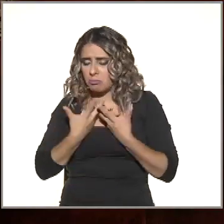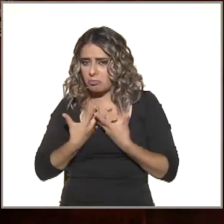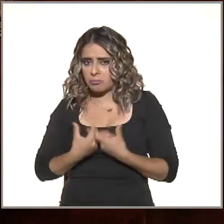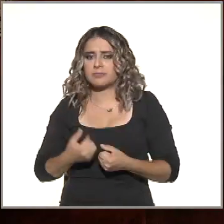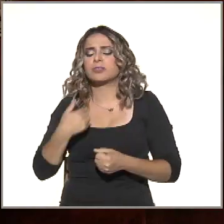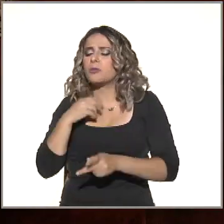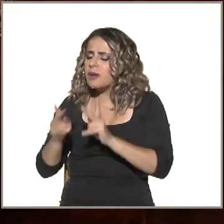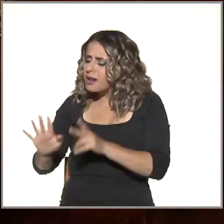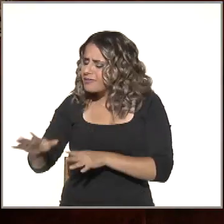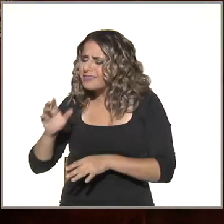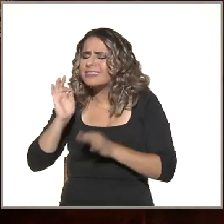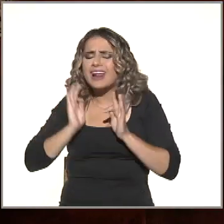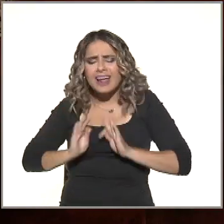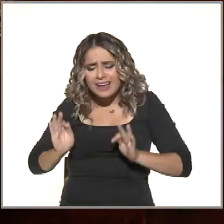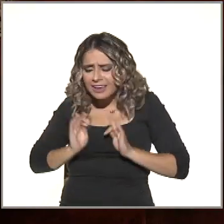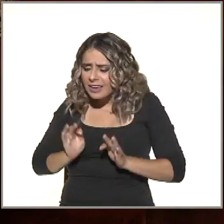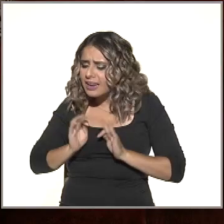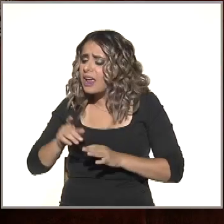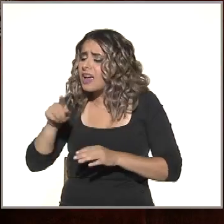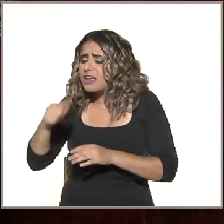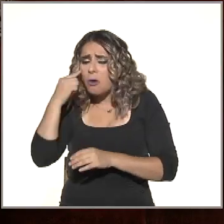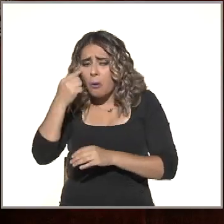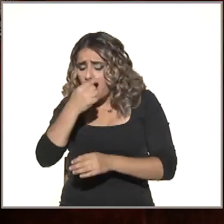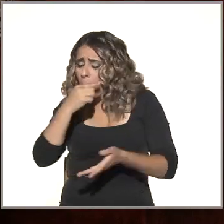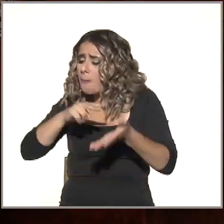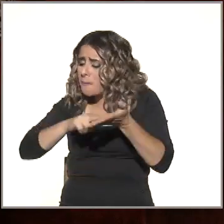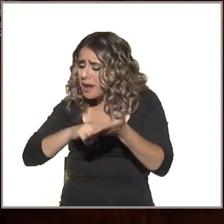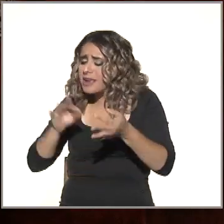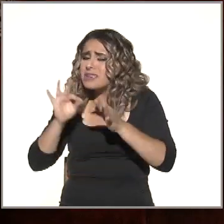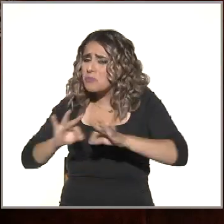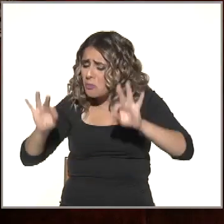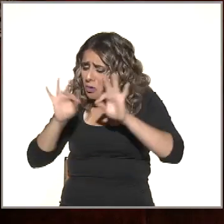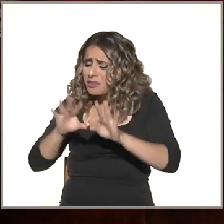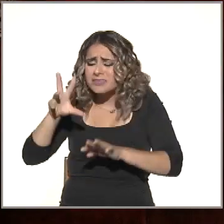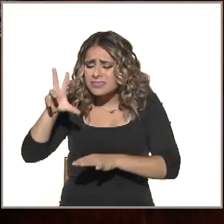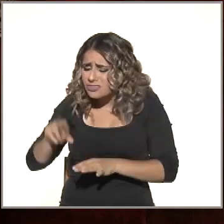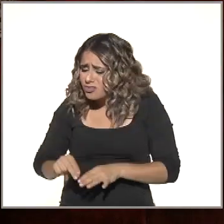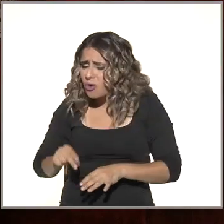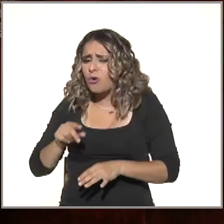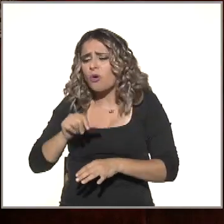ellos y les he enseñado que hay cosas más importantes que tener ojos de color.